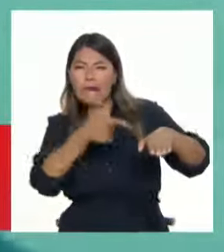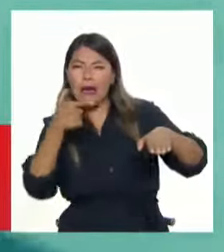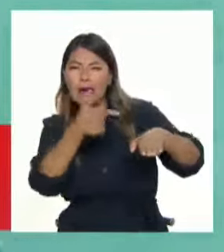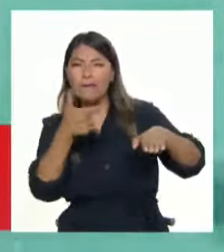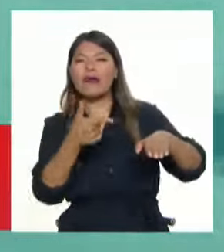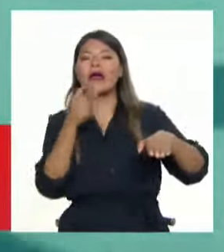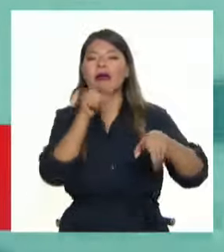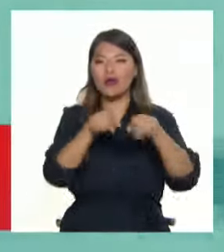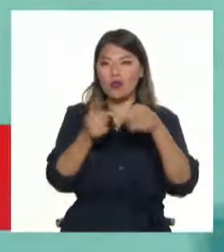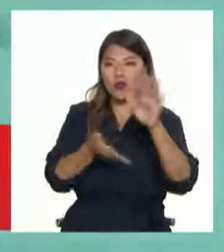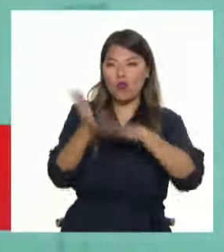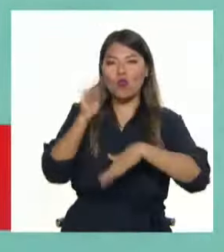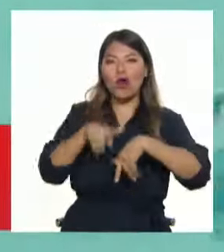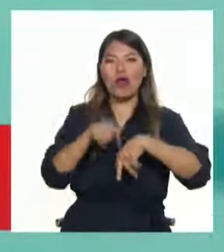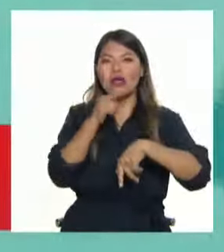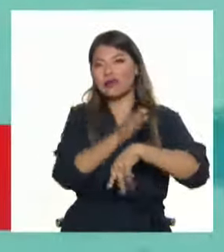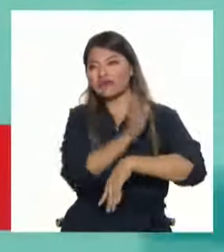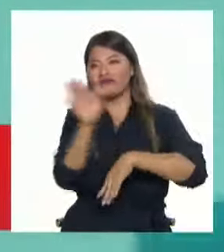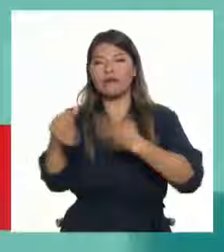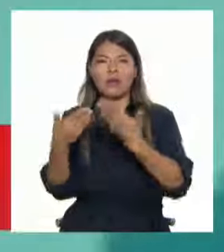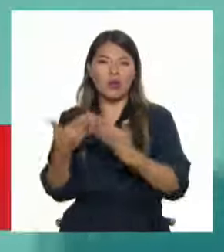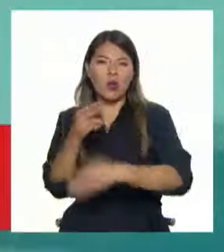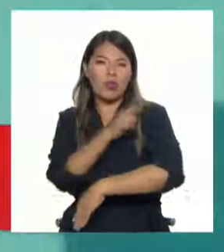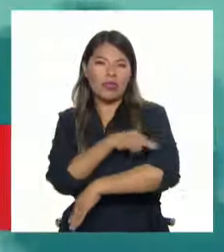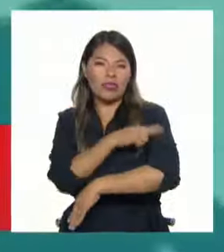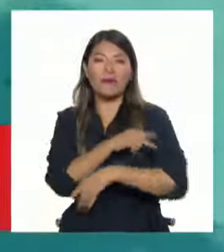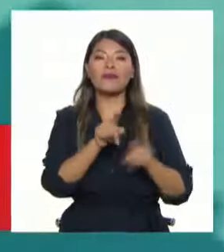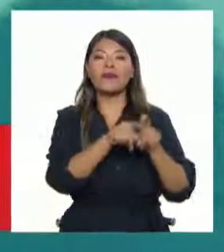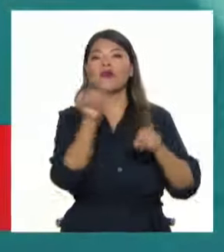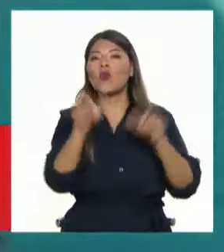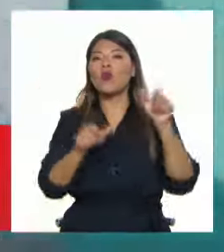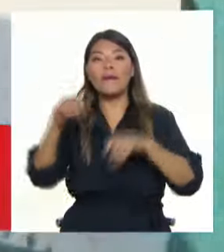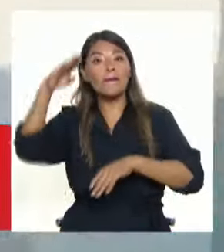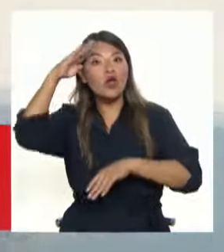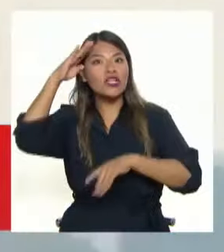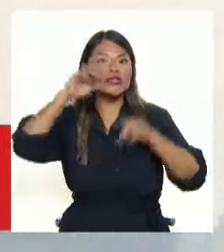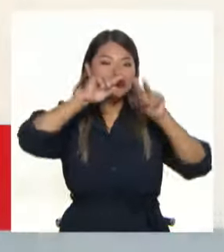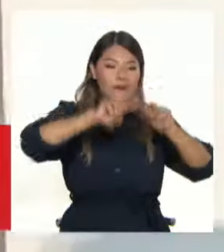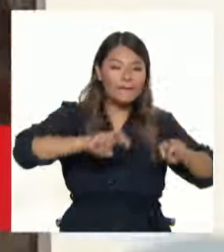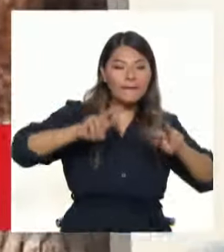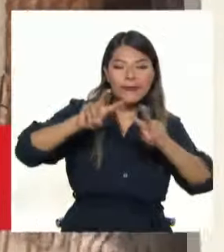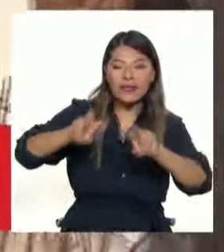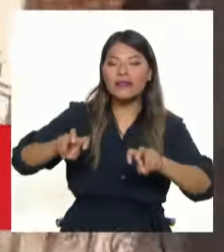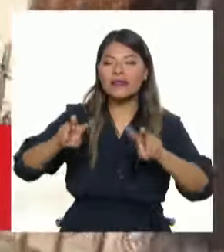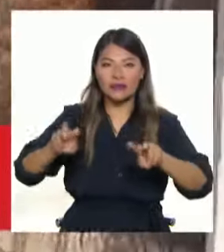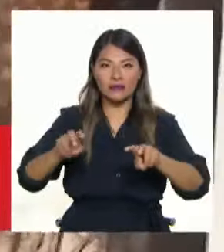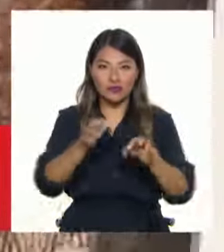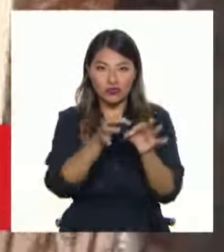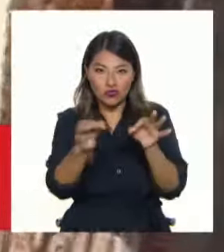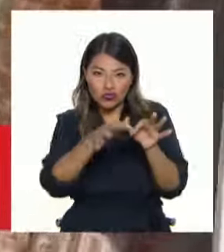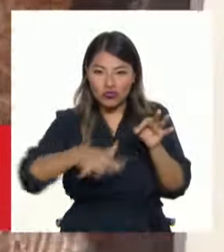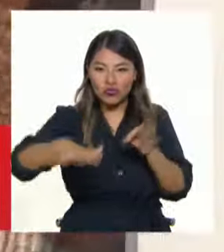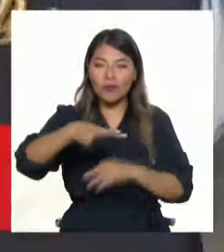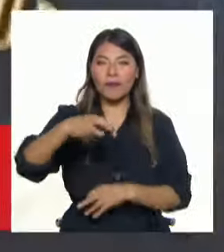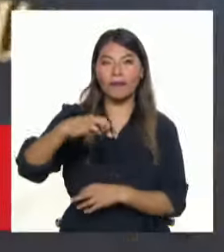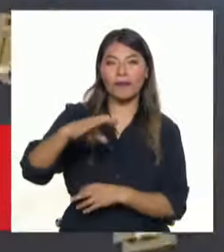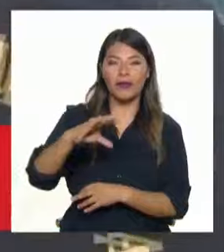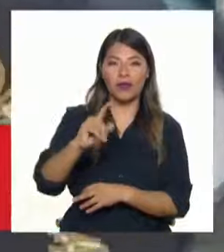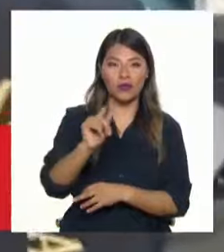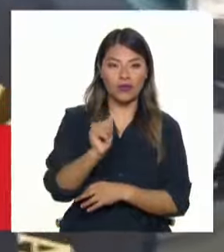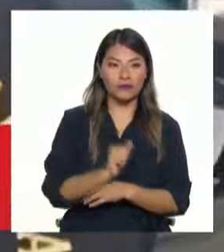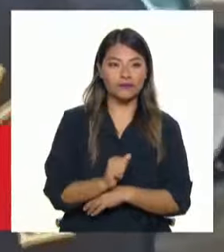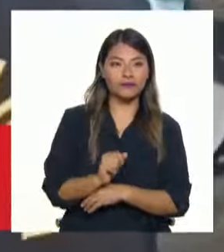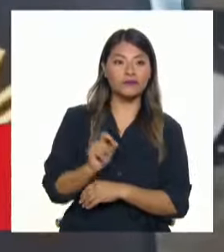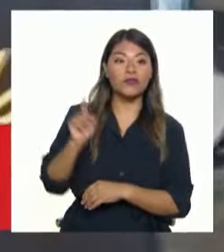Picota, llevando sus manifestaciones con respecto a todo lo que ha llevado este caso. Uno de los heridos llegó hasta la ciudad de